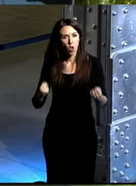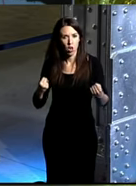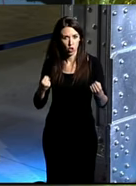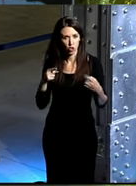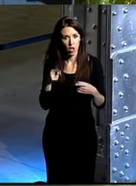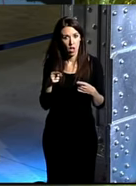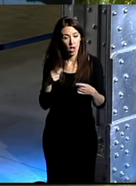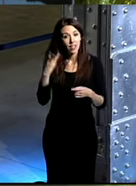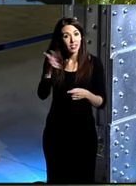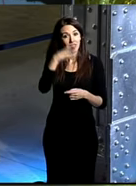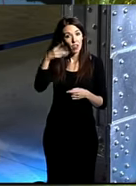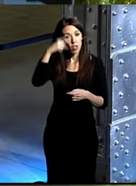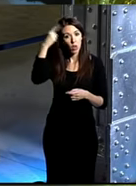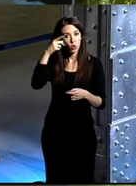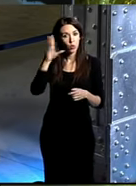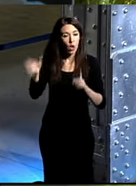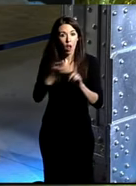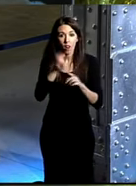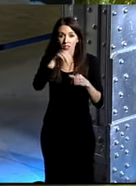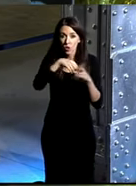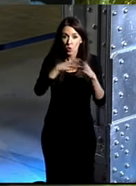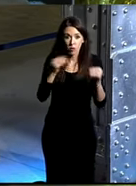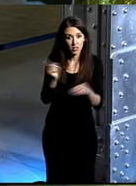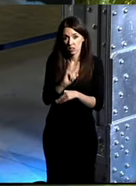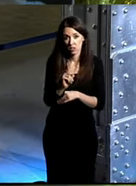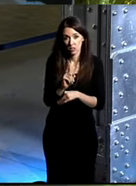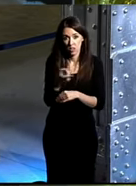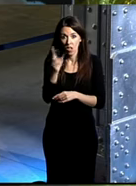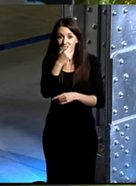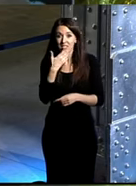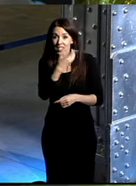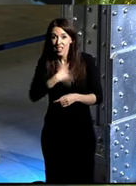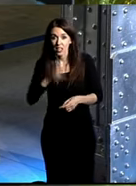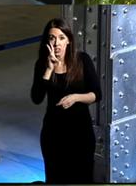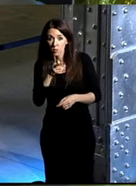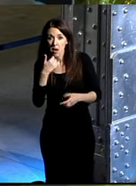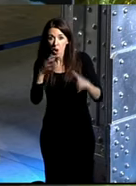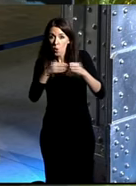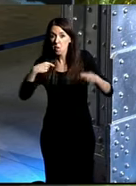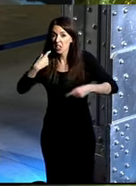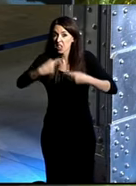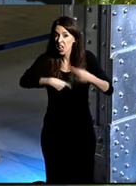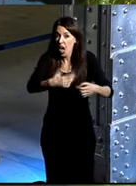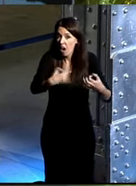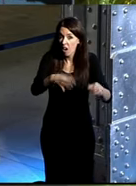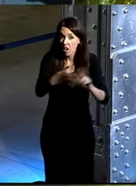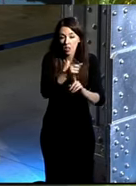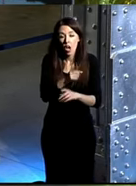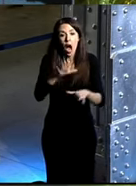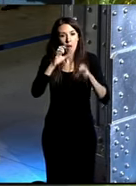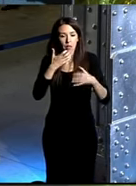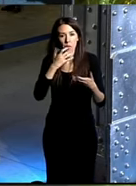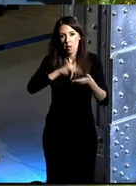esa tercera cultura no es lo que encontramos en las universidades. Si ustedes quieren estudiar algo de esto, no lo van a poder encontrar en la universidad convencional. En la universidad convencional van a